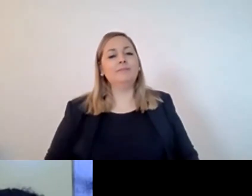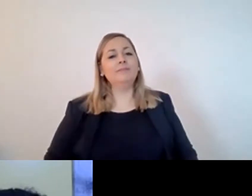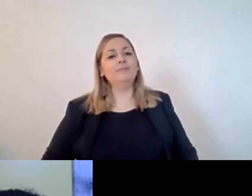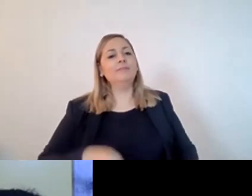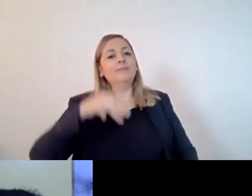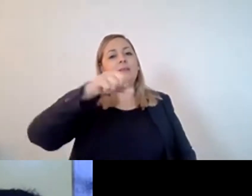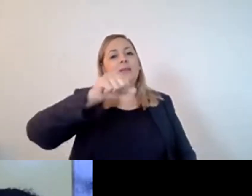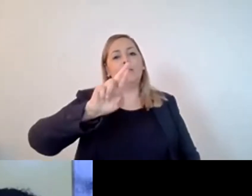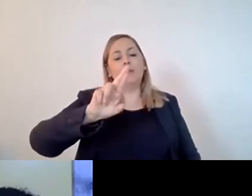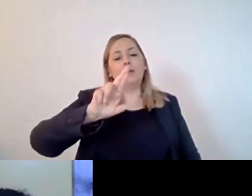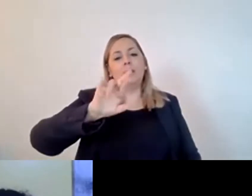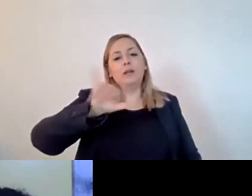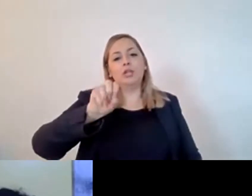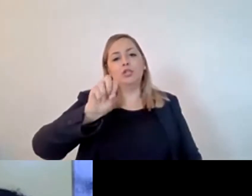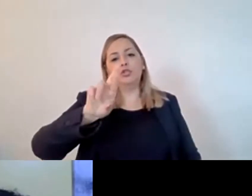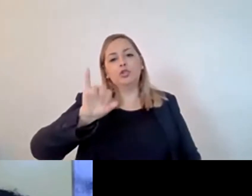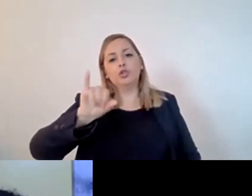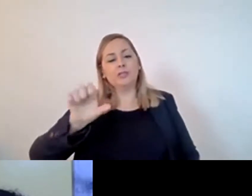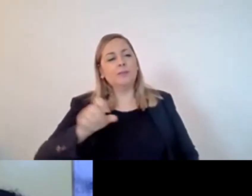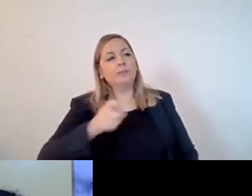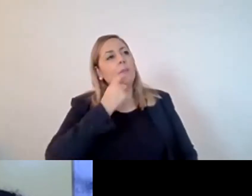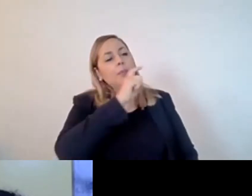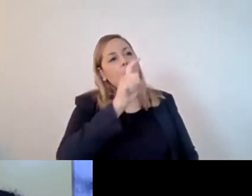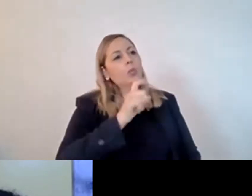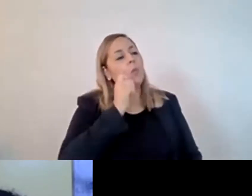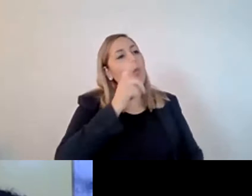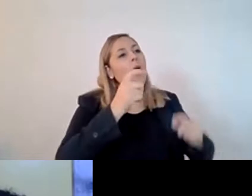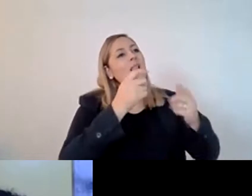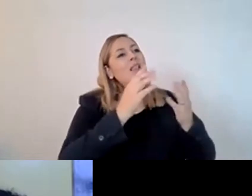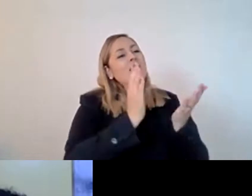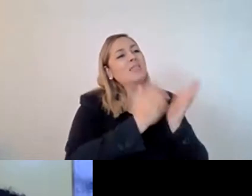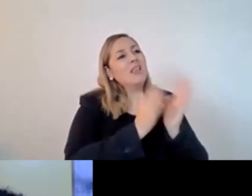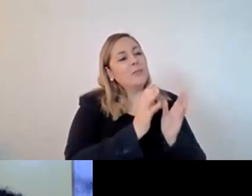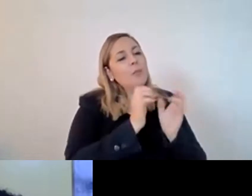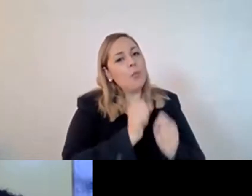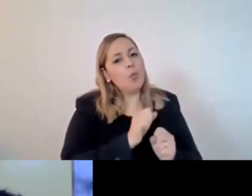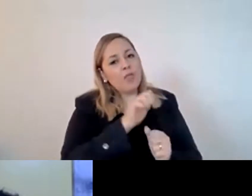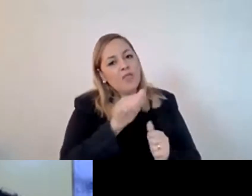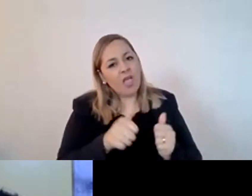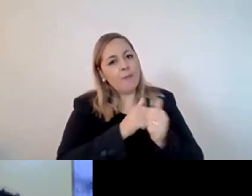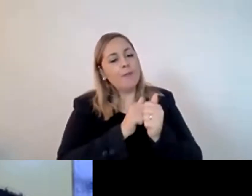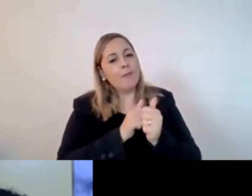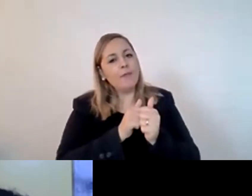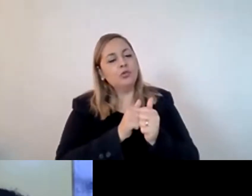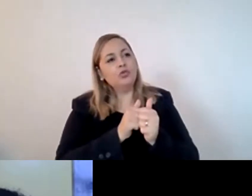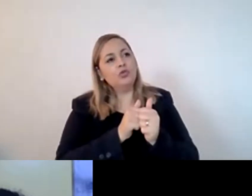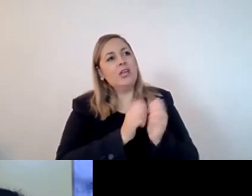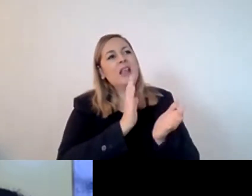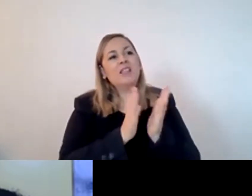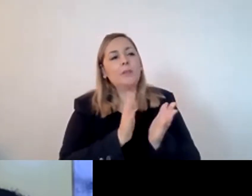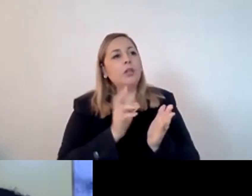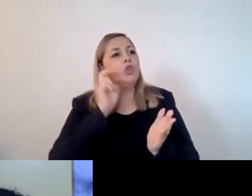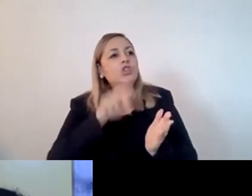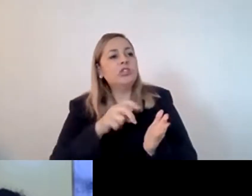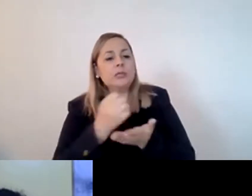Marjorie nos consulta, ¿qué tratamiento puede apoyar la ausencia de tratamiento farmacológico que por distintos